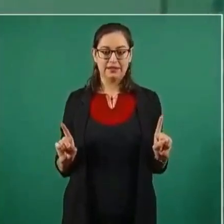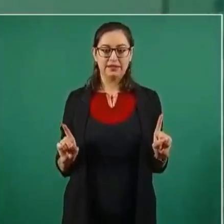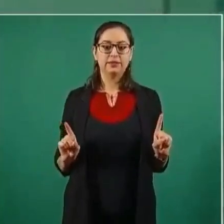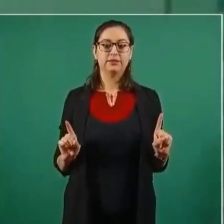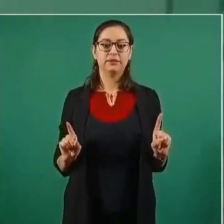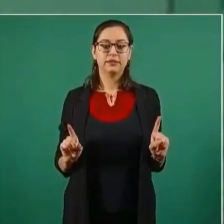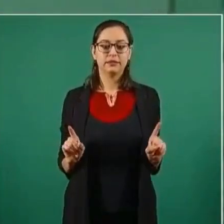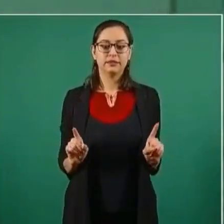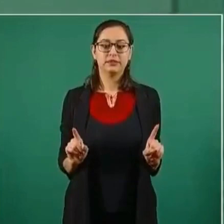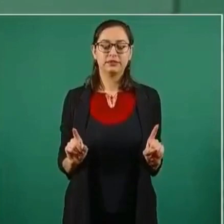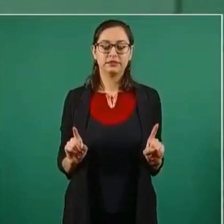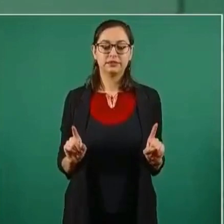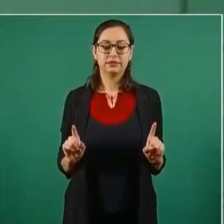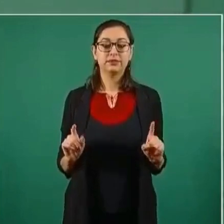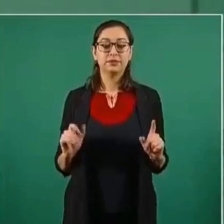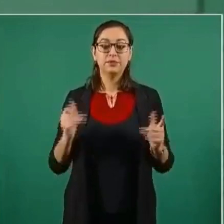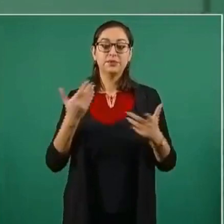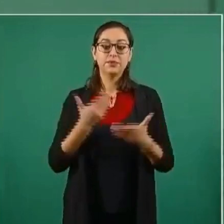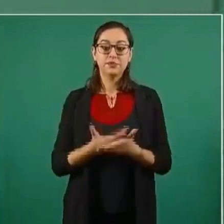Ahora